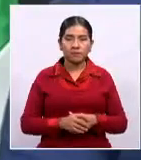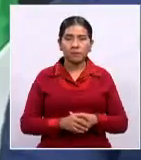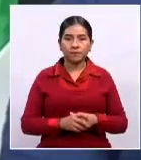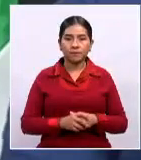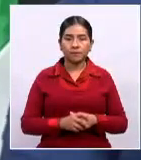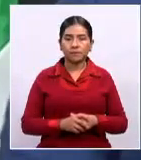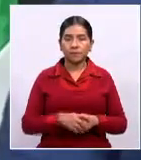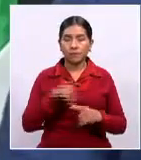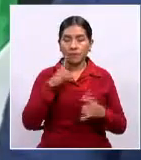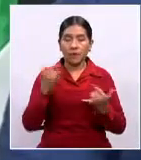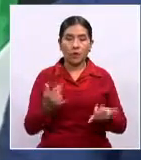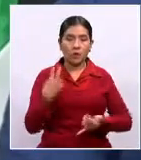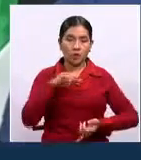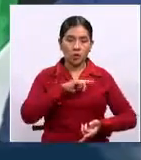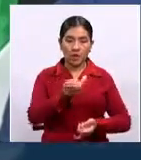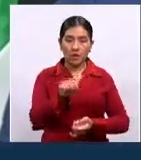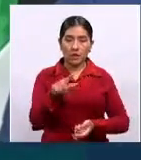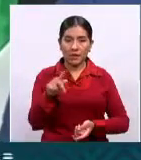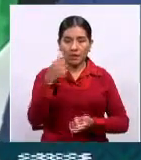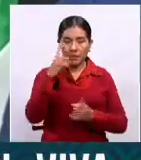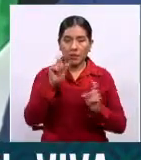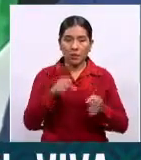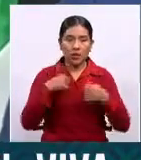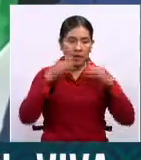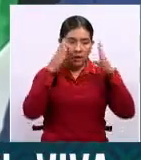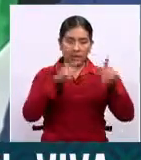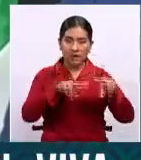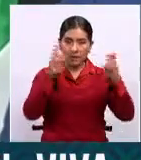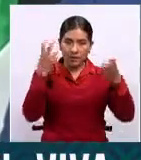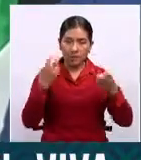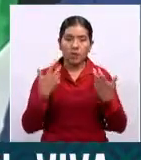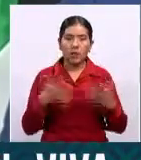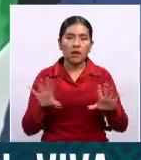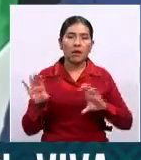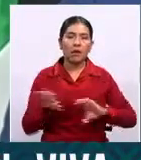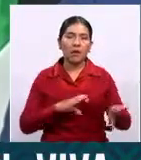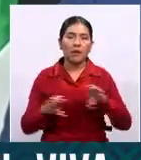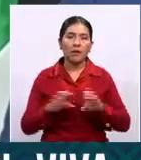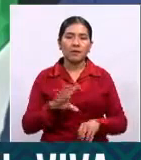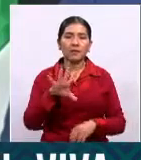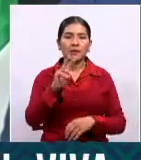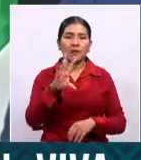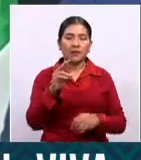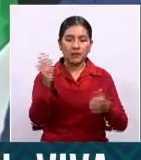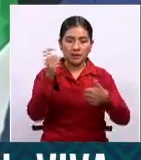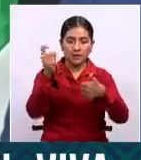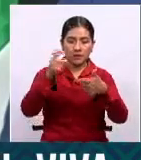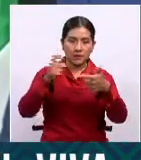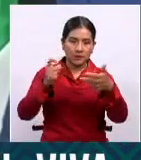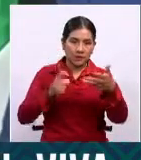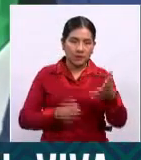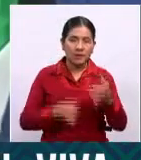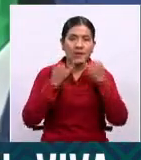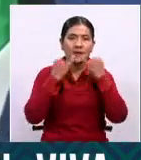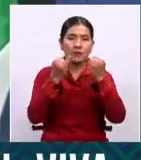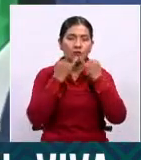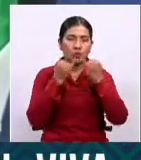La ATT, para atender esta solicitud, ha realizado 6 requerimientos de